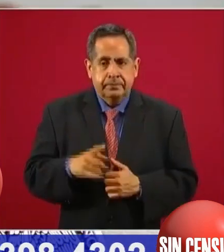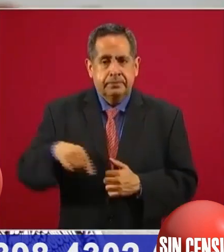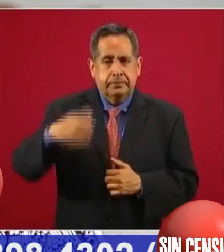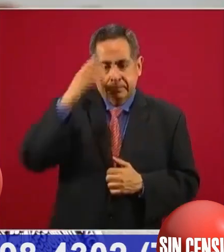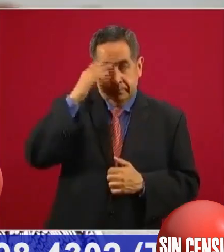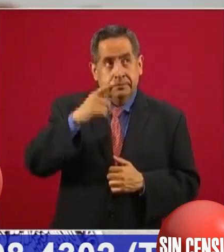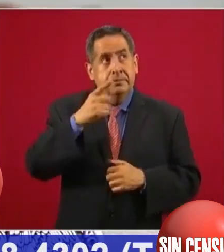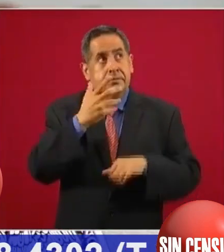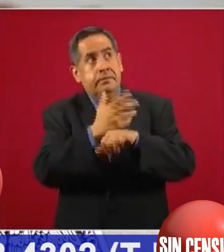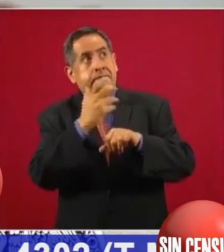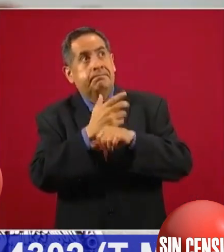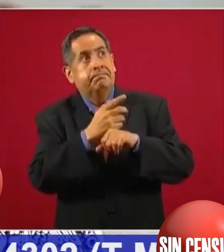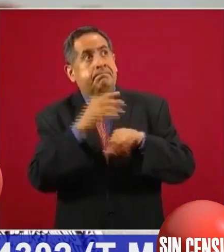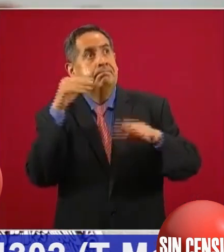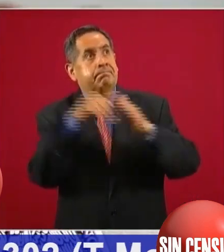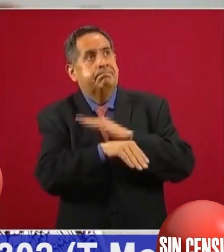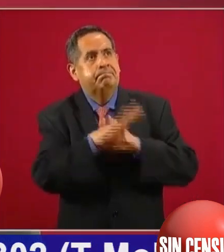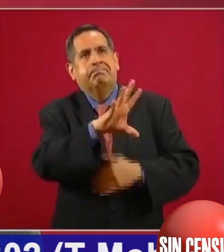económica de Estados Unidos.